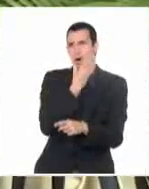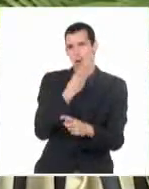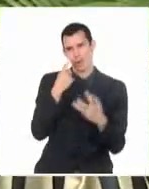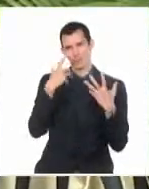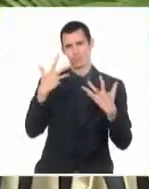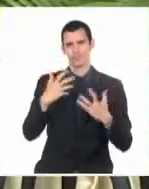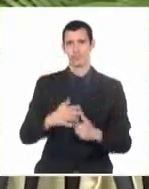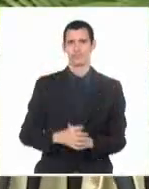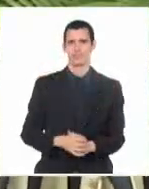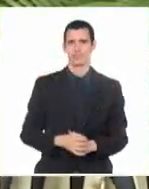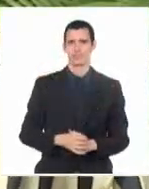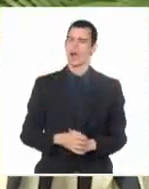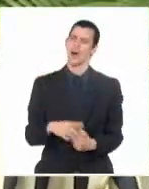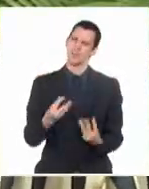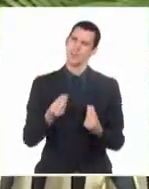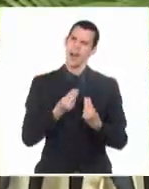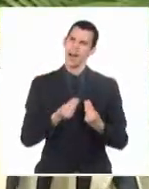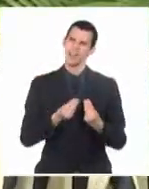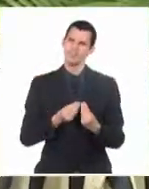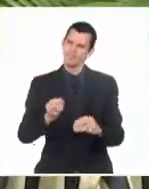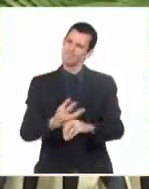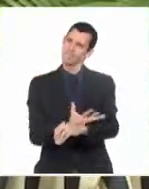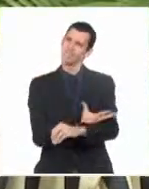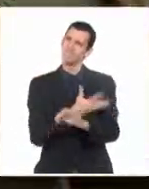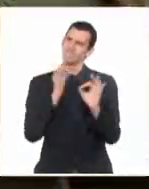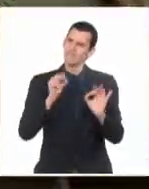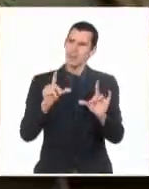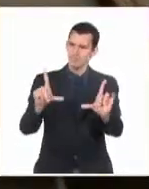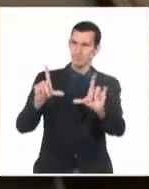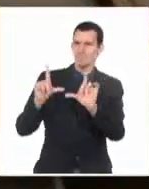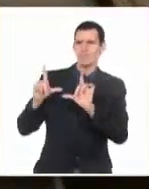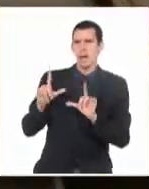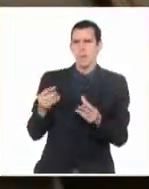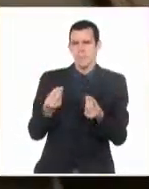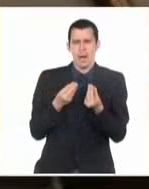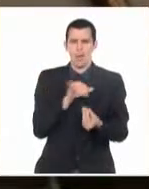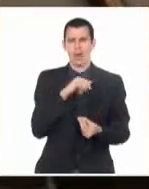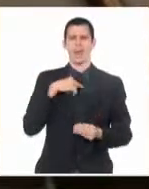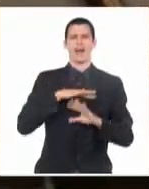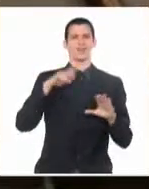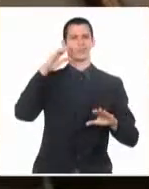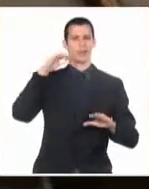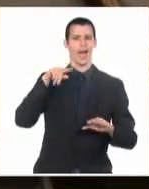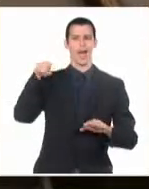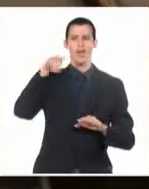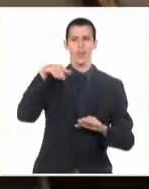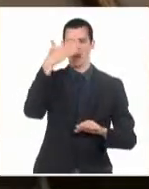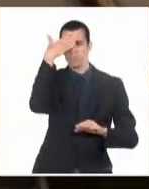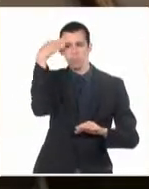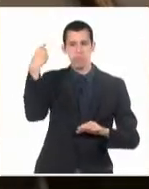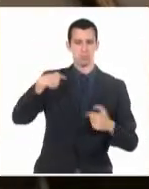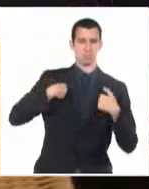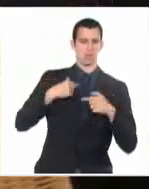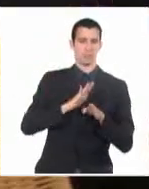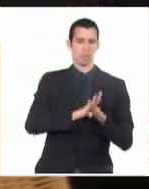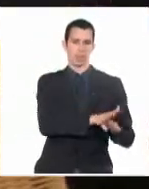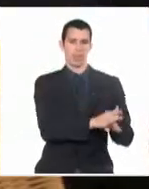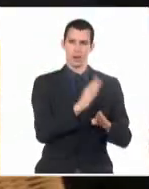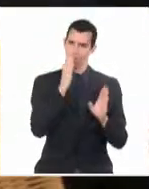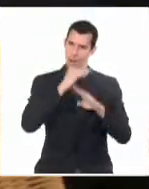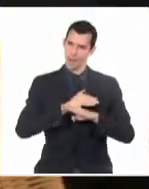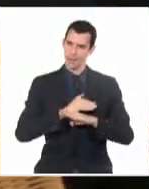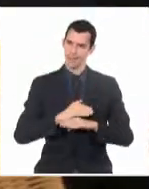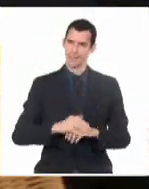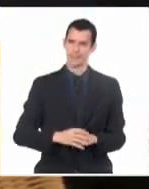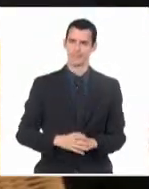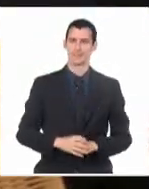reconocimientos, saber que no nos han olvidado. A la celebración se sumó la musicalísima Beatriz Márquez, quien agasajó con